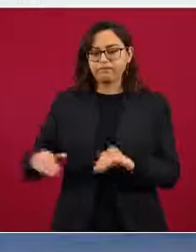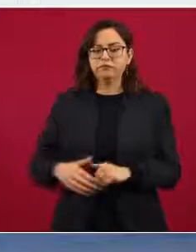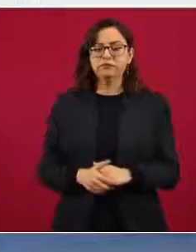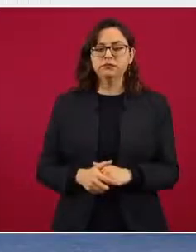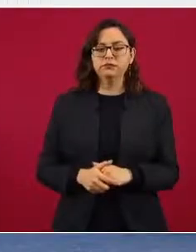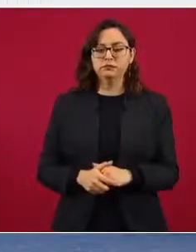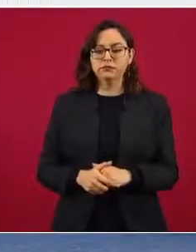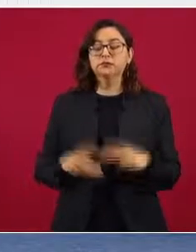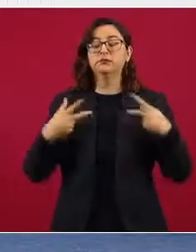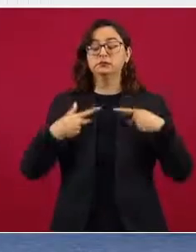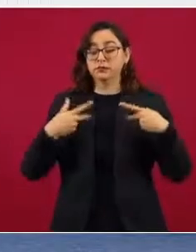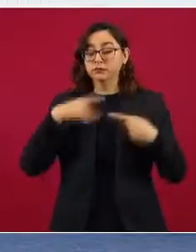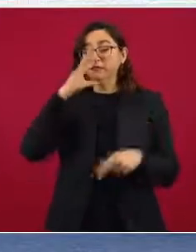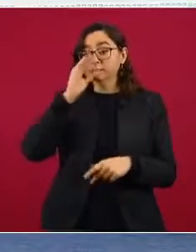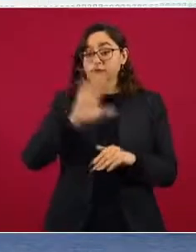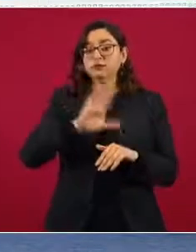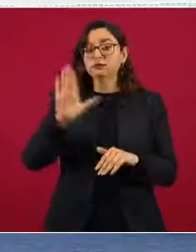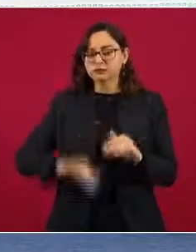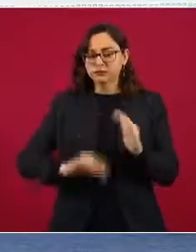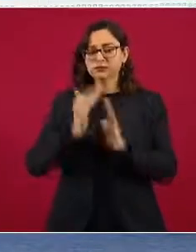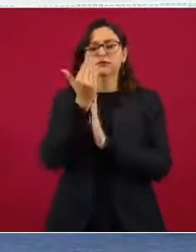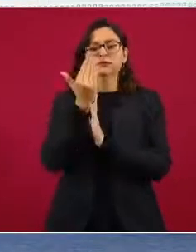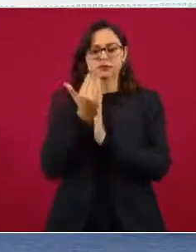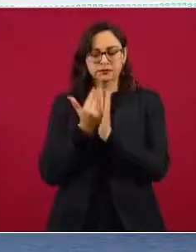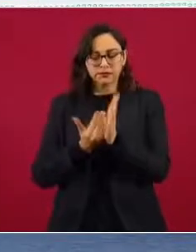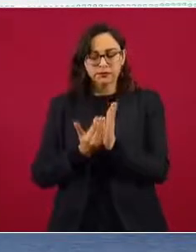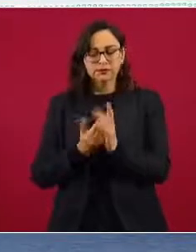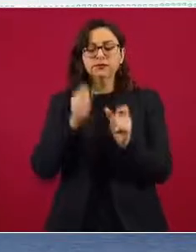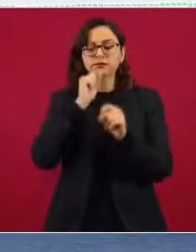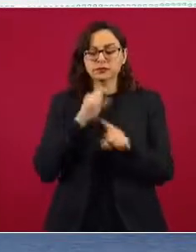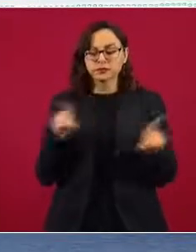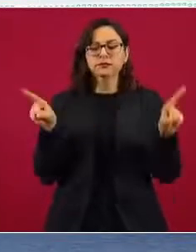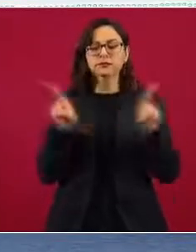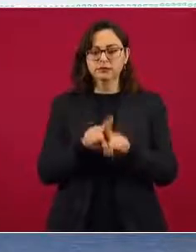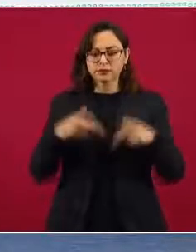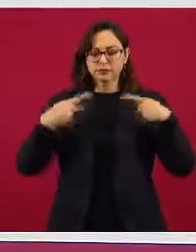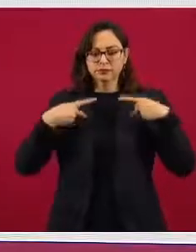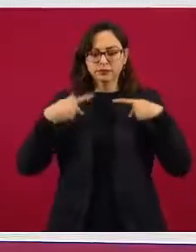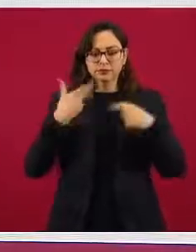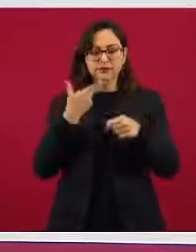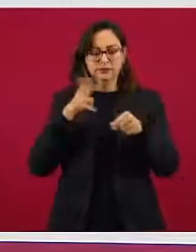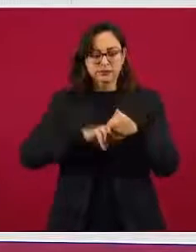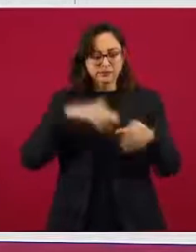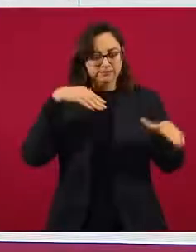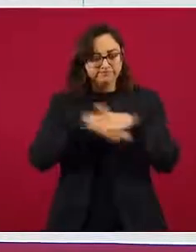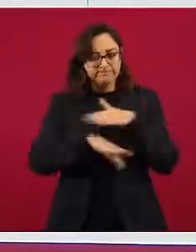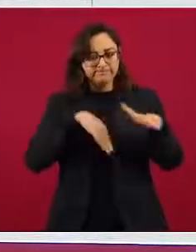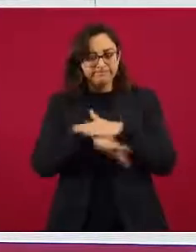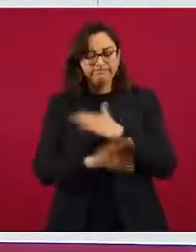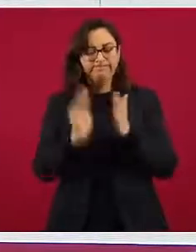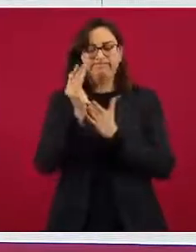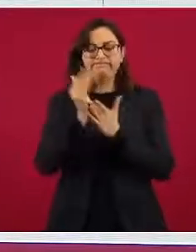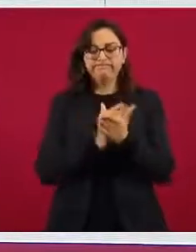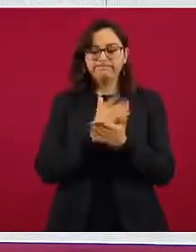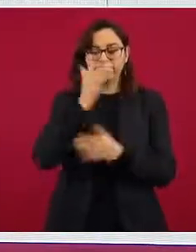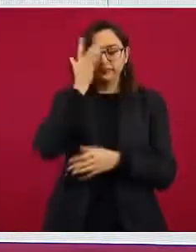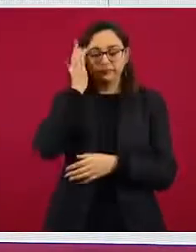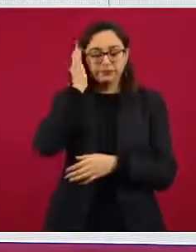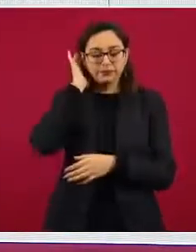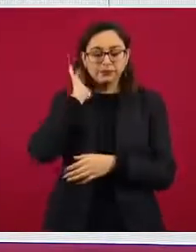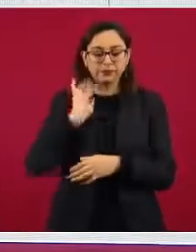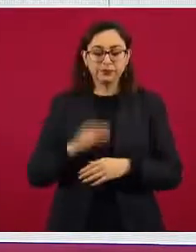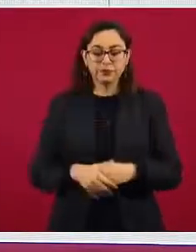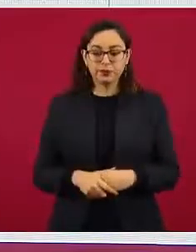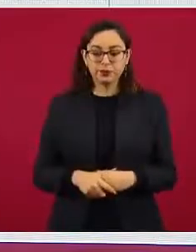reducción de mortalidad, la siguiente, y reducción de la hospitalización, la siguiente. Casi